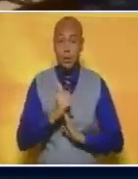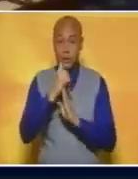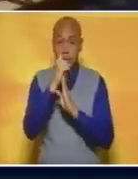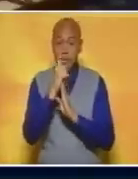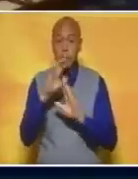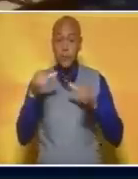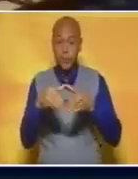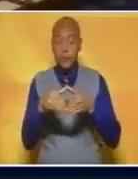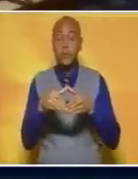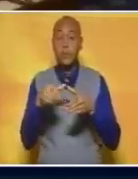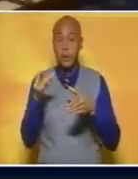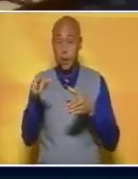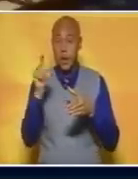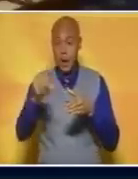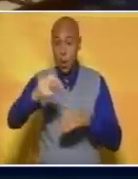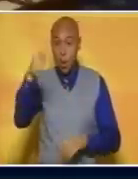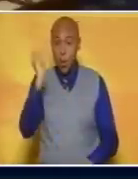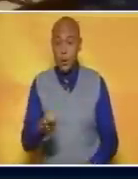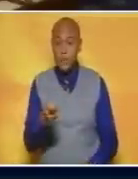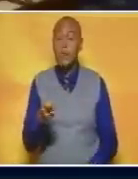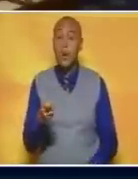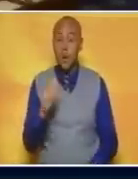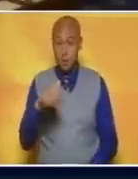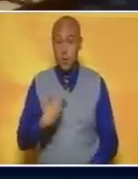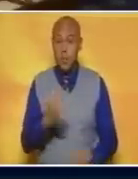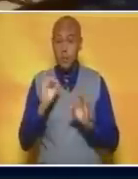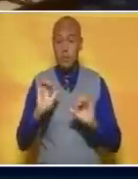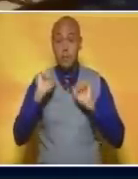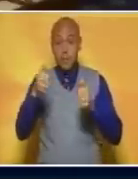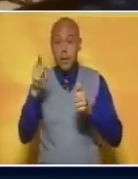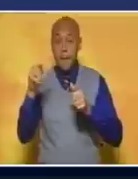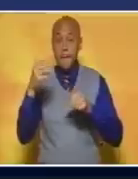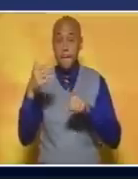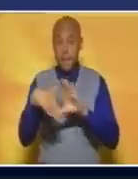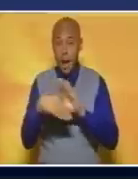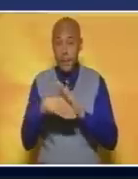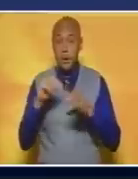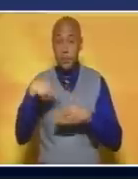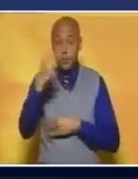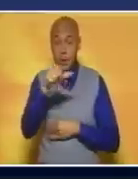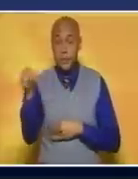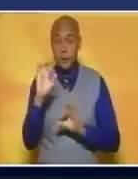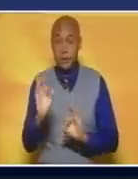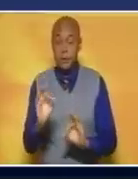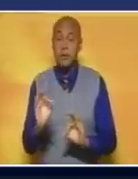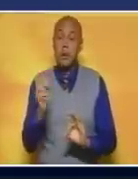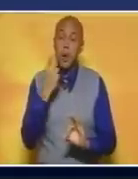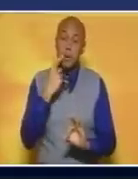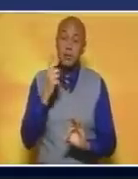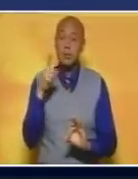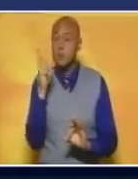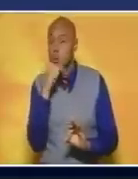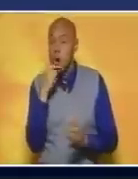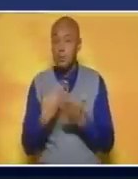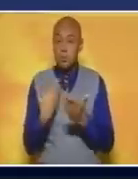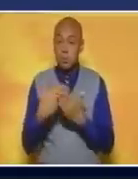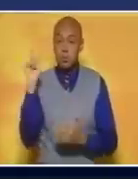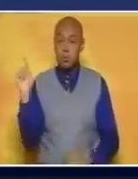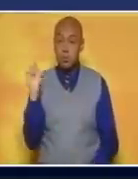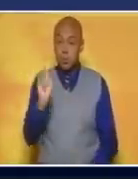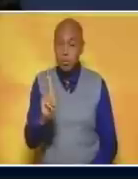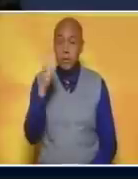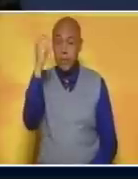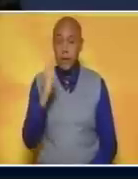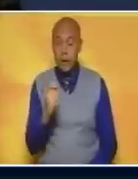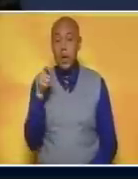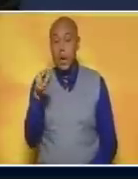McConnell, informó que el juicio político podría comenzar el próximo martes. Sin embargo, con o sin testigos, se espera que el